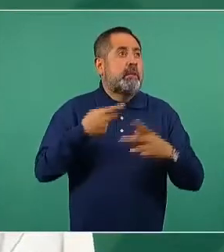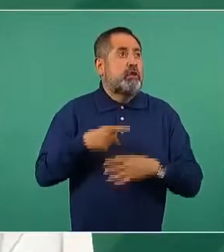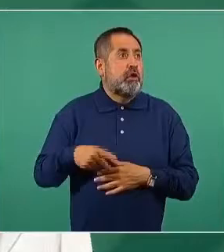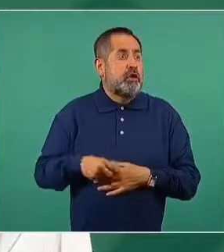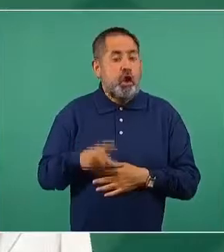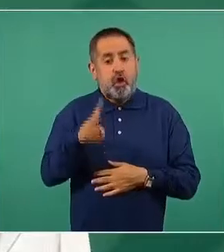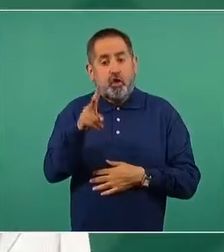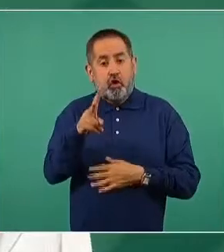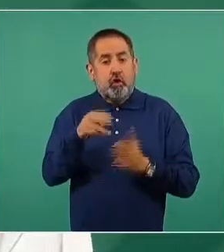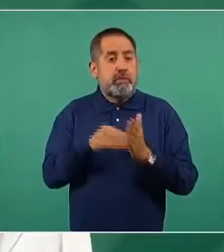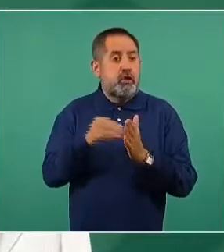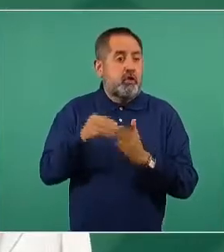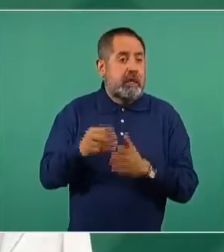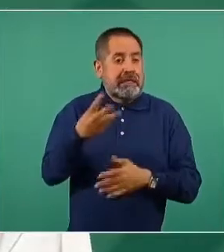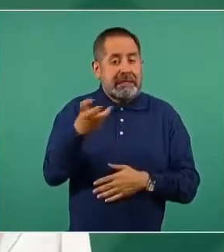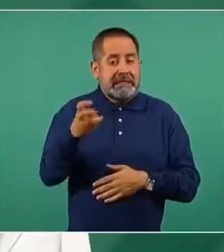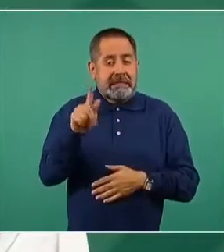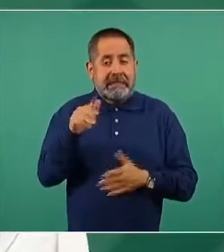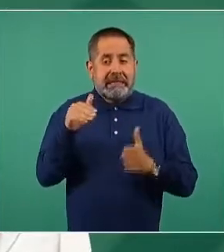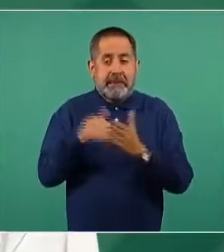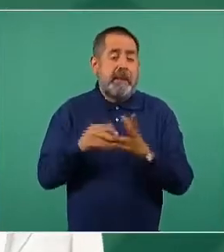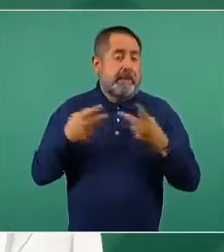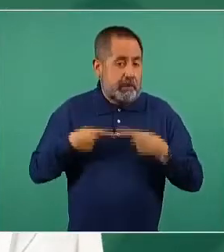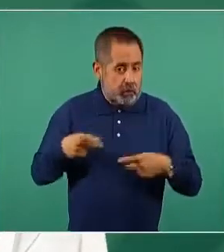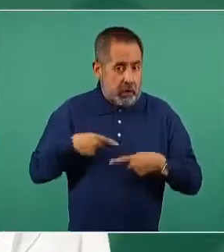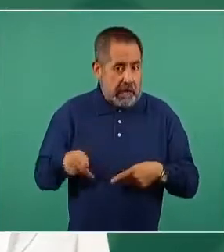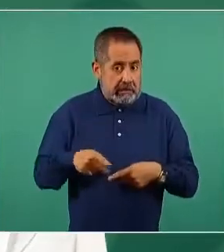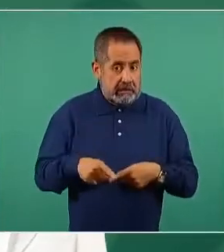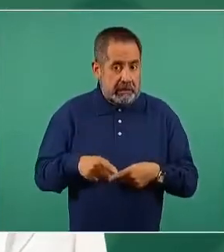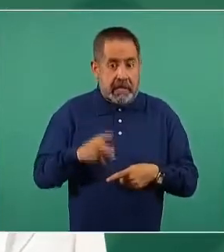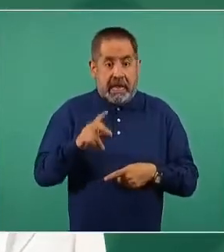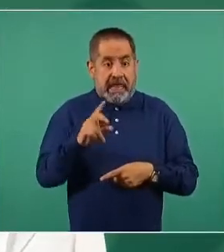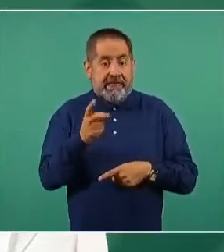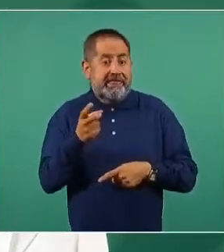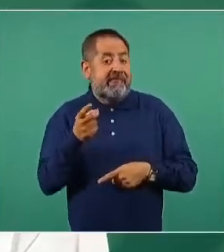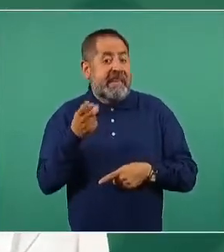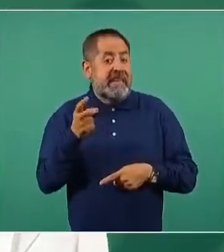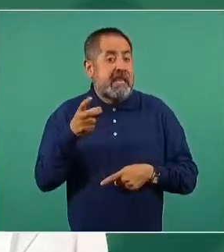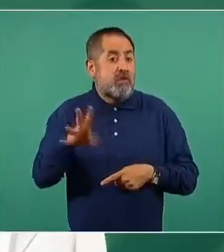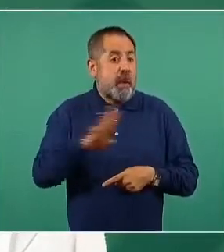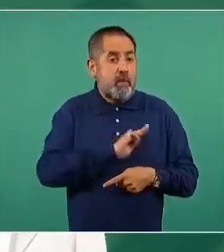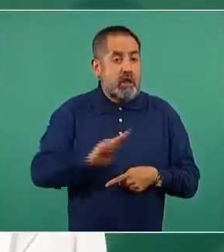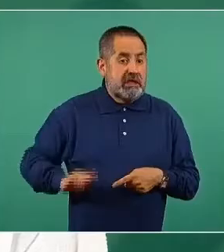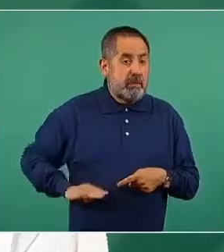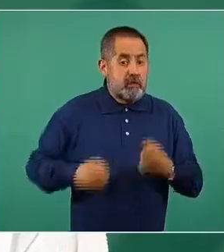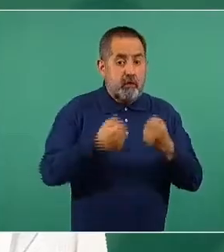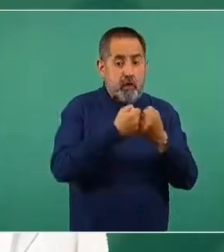de 2.370.000 personas en los 39 municipios.